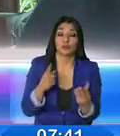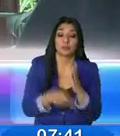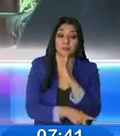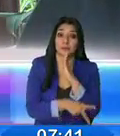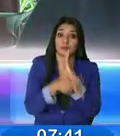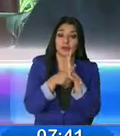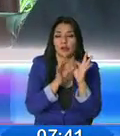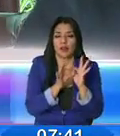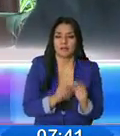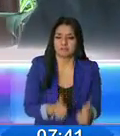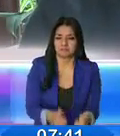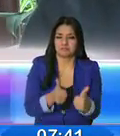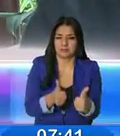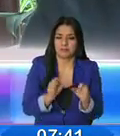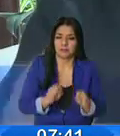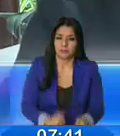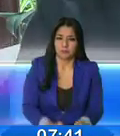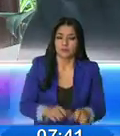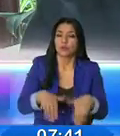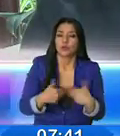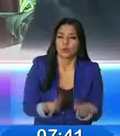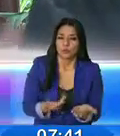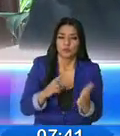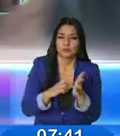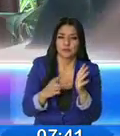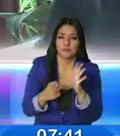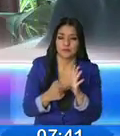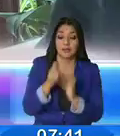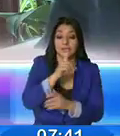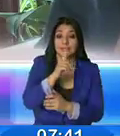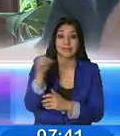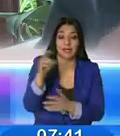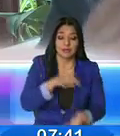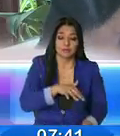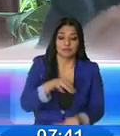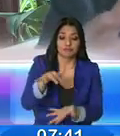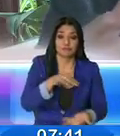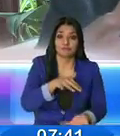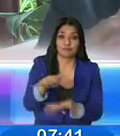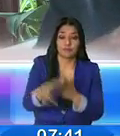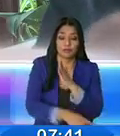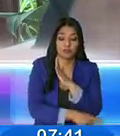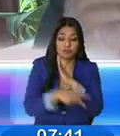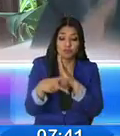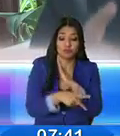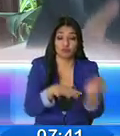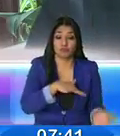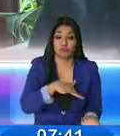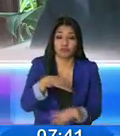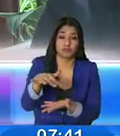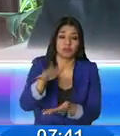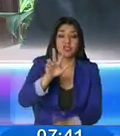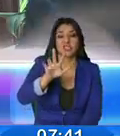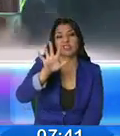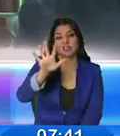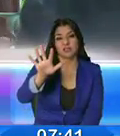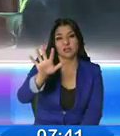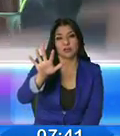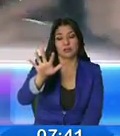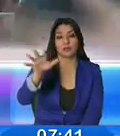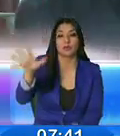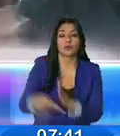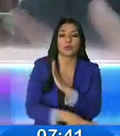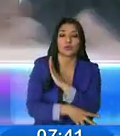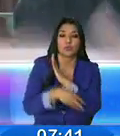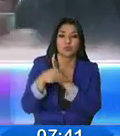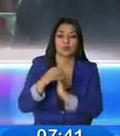petróleo. Que esto implica de que de cada 100 barriles que se descubrieron, no más de 35 se van a extraer con